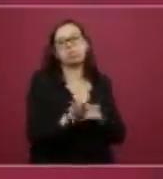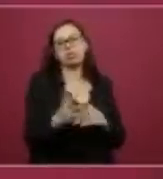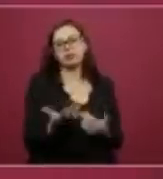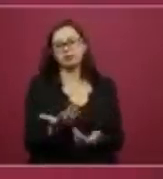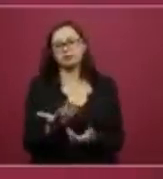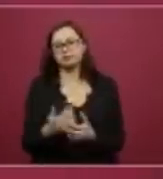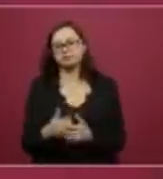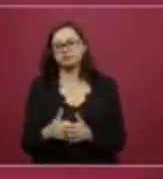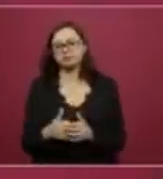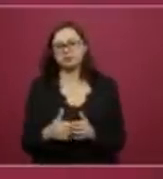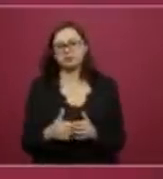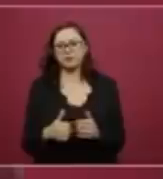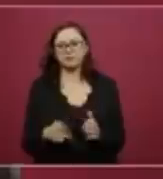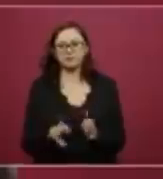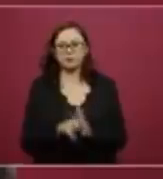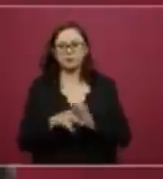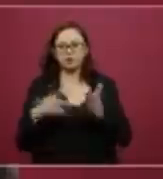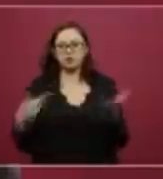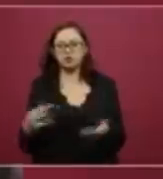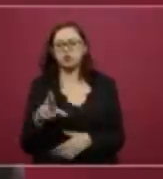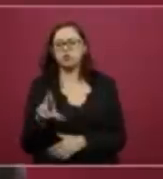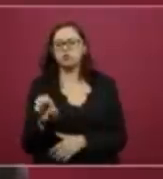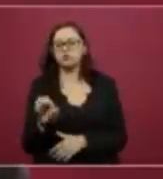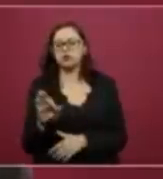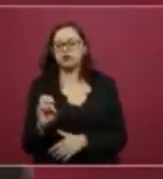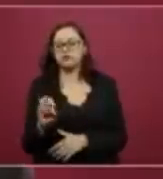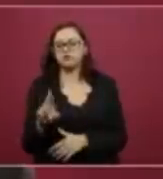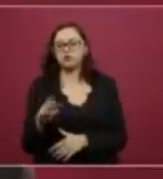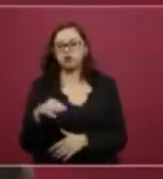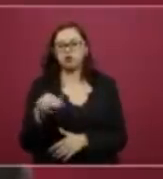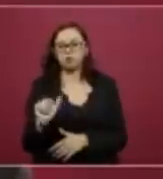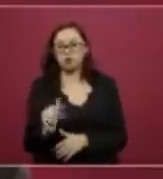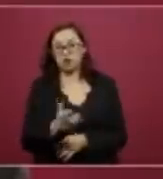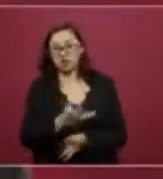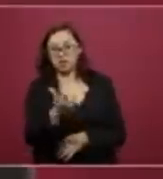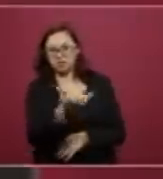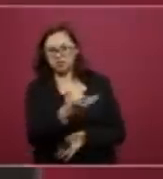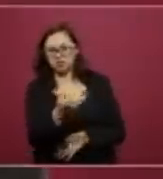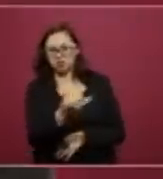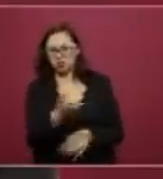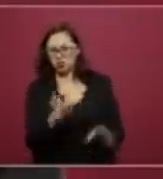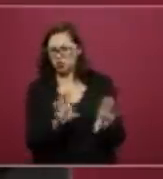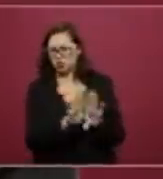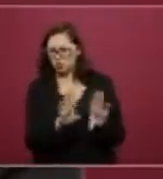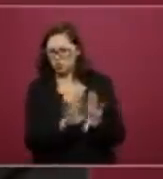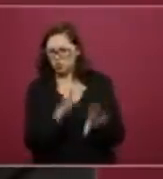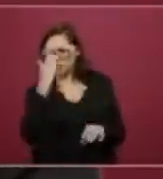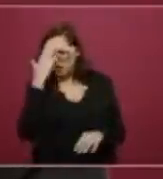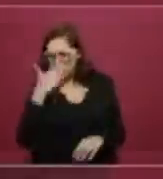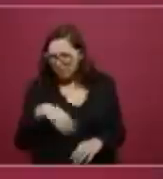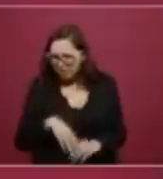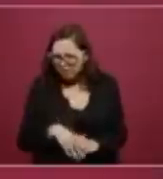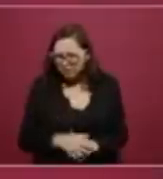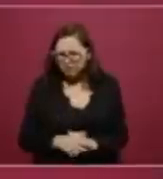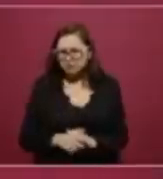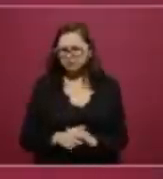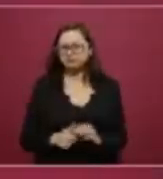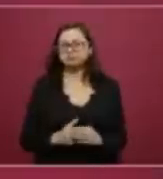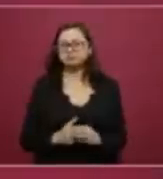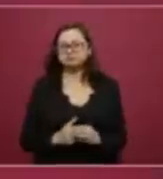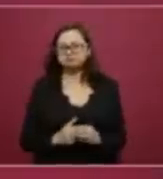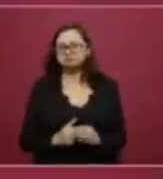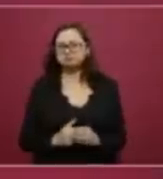que hizo el periódico Reforma, que no sé dónde obtuvo, ¿sí?, el borrador